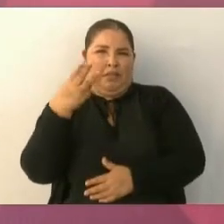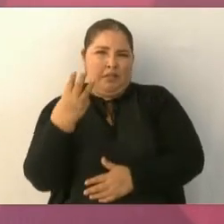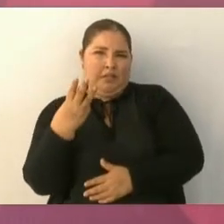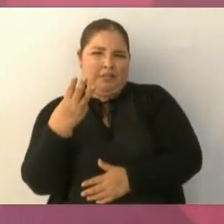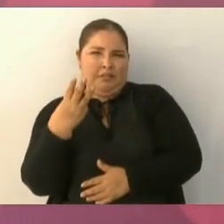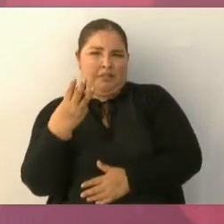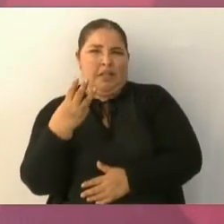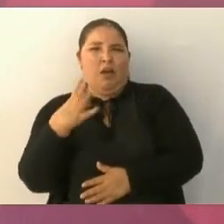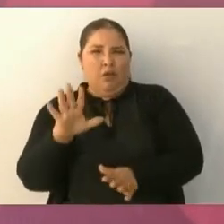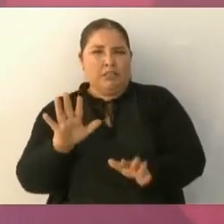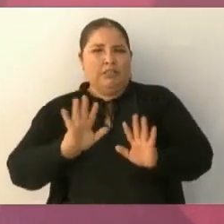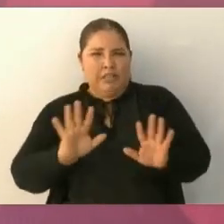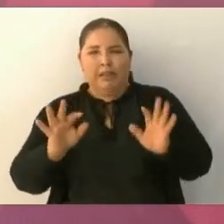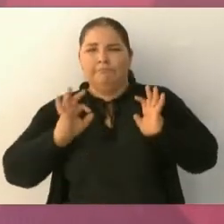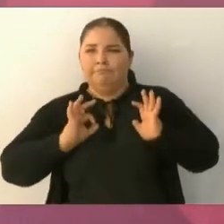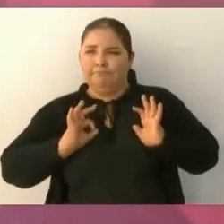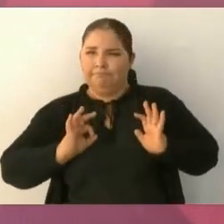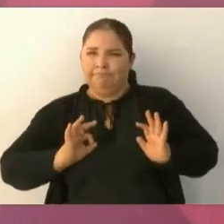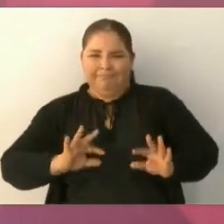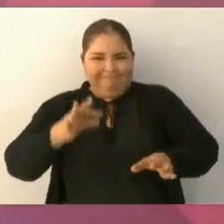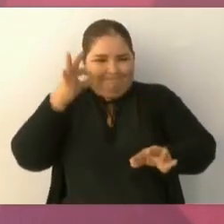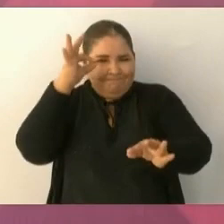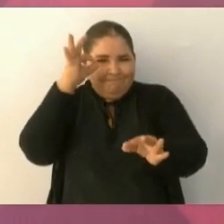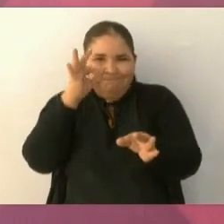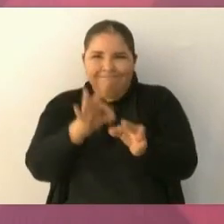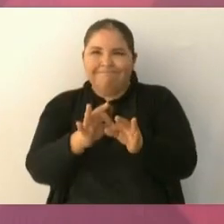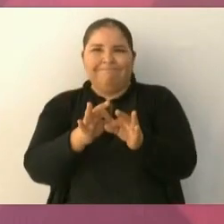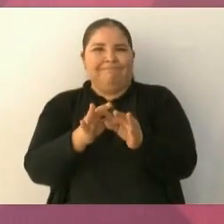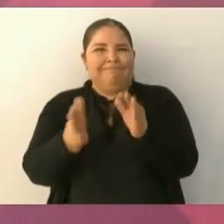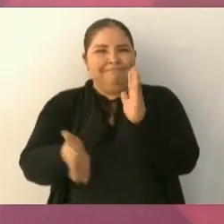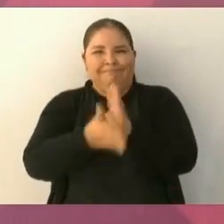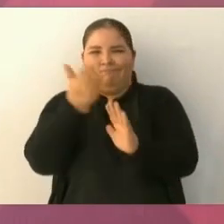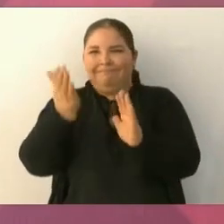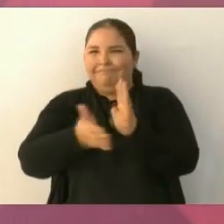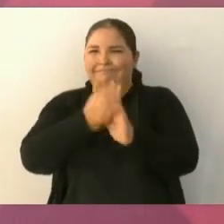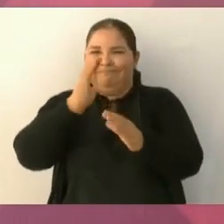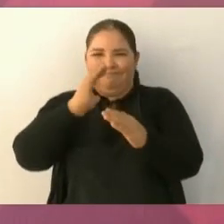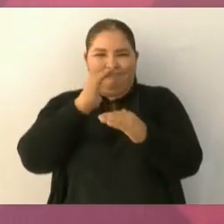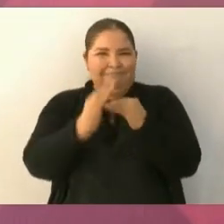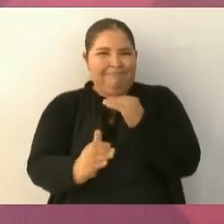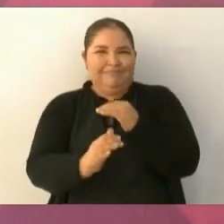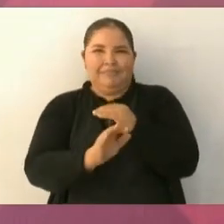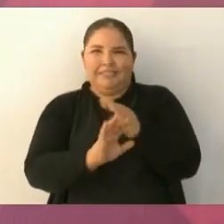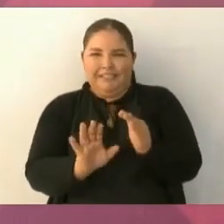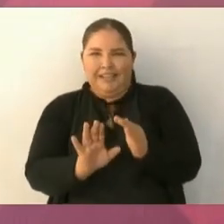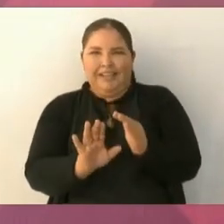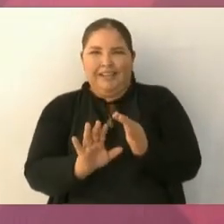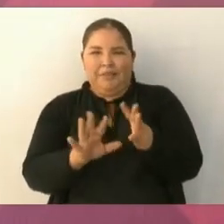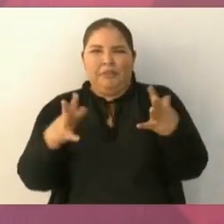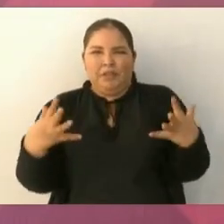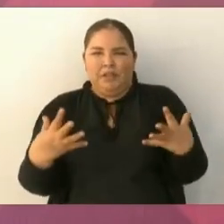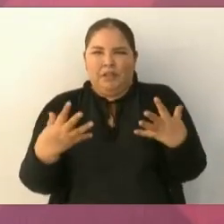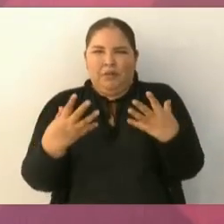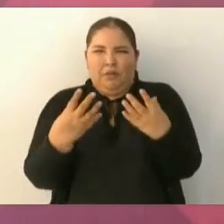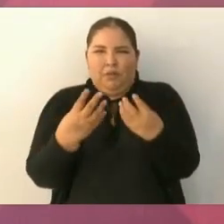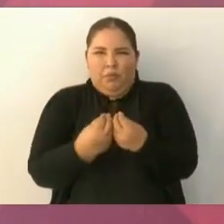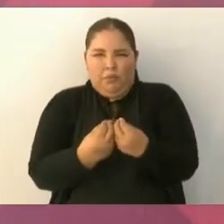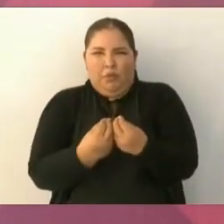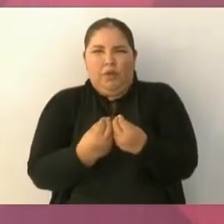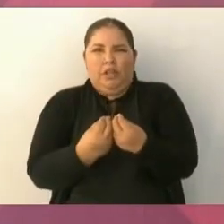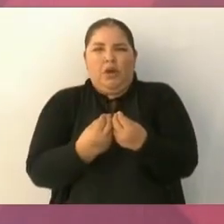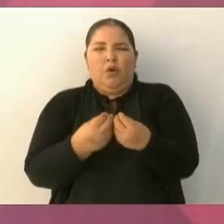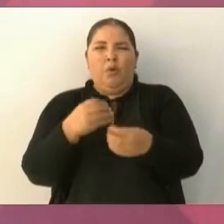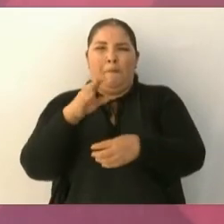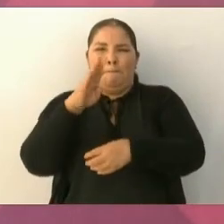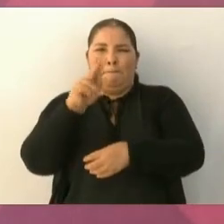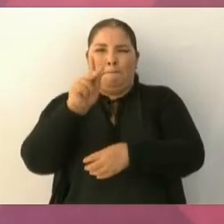satisfacción, damos cumplimiento pleno a esa promesa. Su culminación, en conjunto el envase de Picachos y